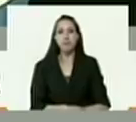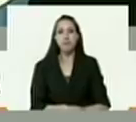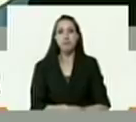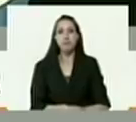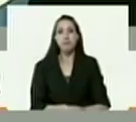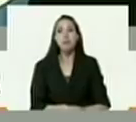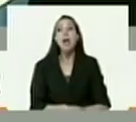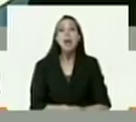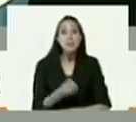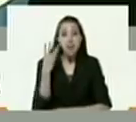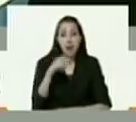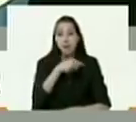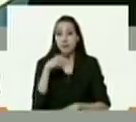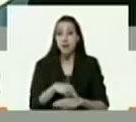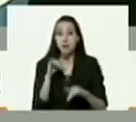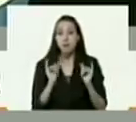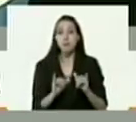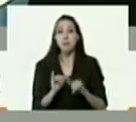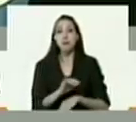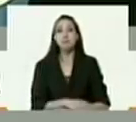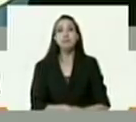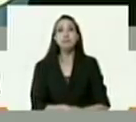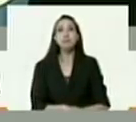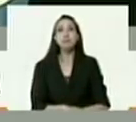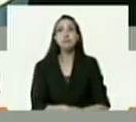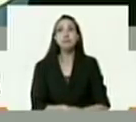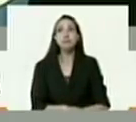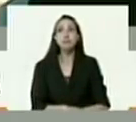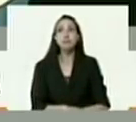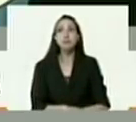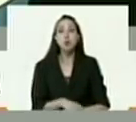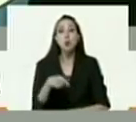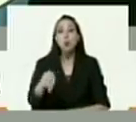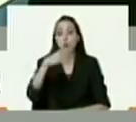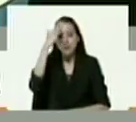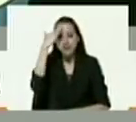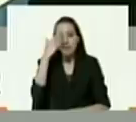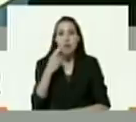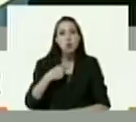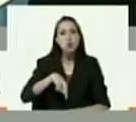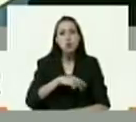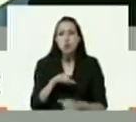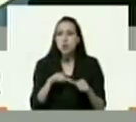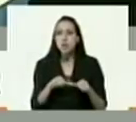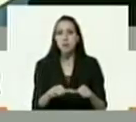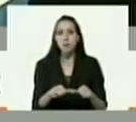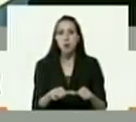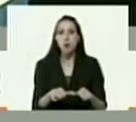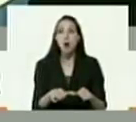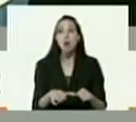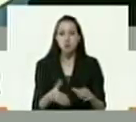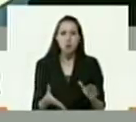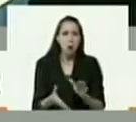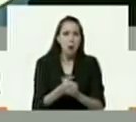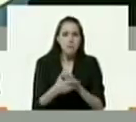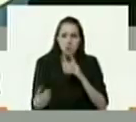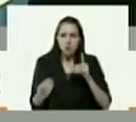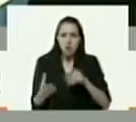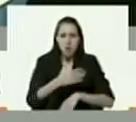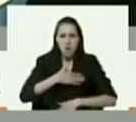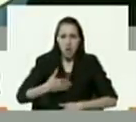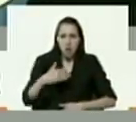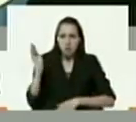Nacional. En este momento, nosotros, como ustedes saben, estamos de nuevo nosotros somos los amigos del diálogo, los que lo hemos